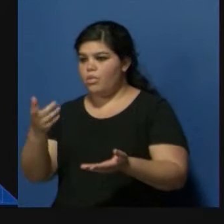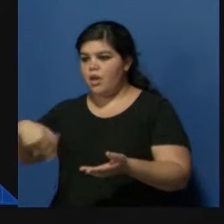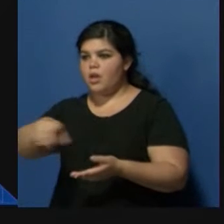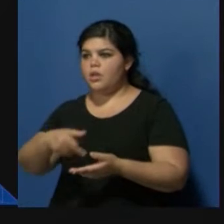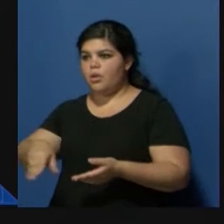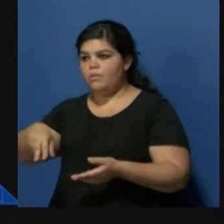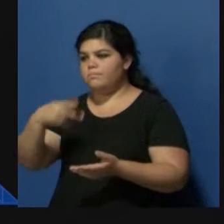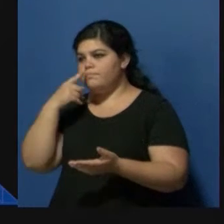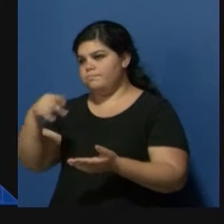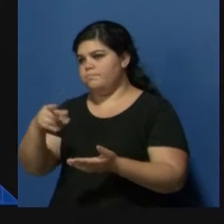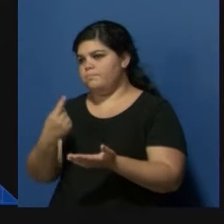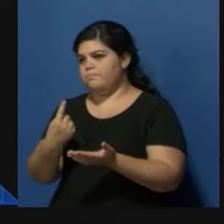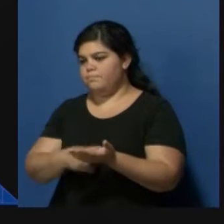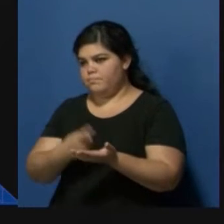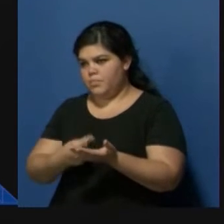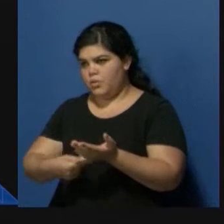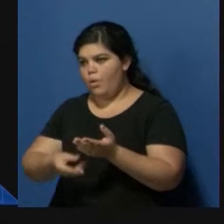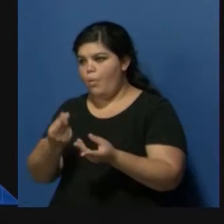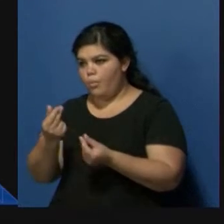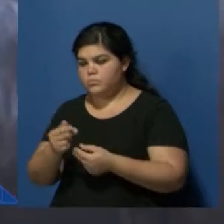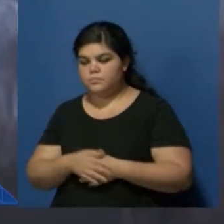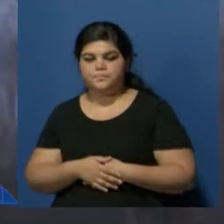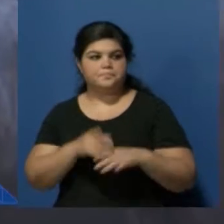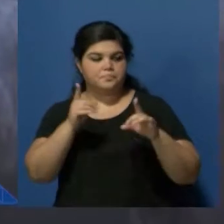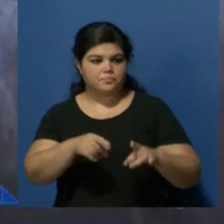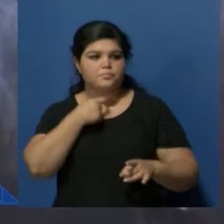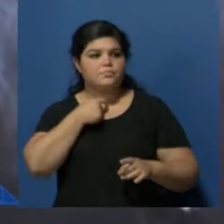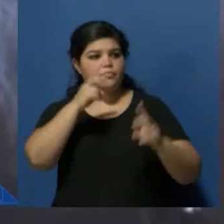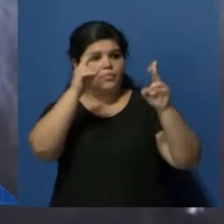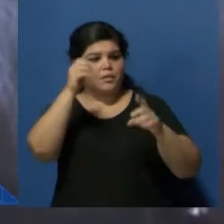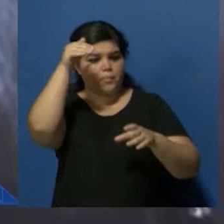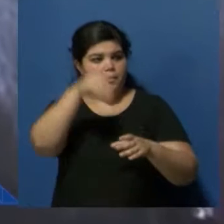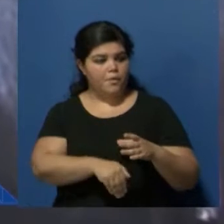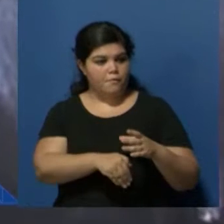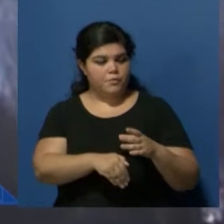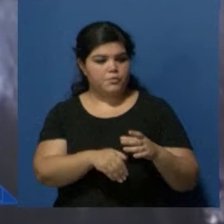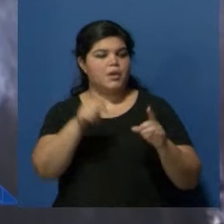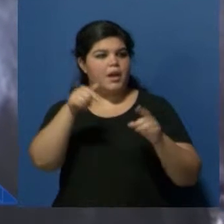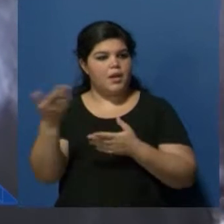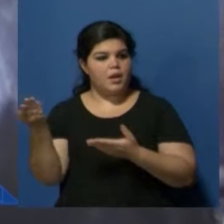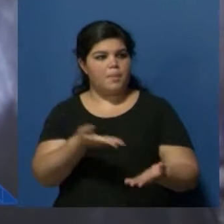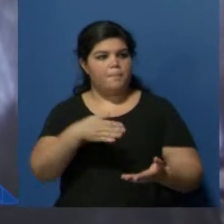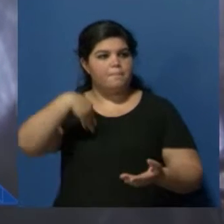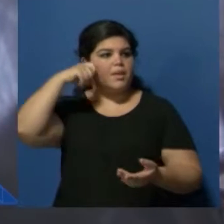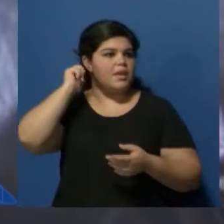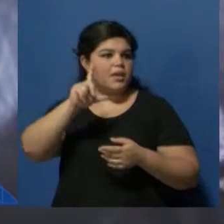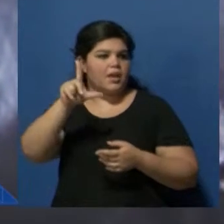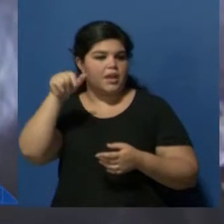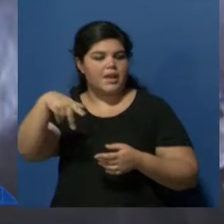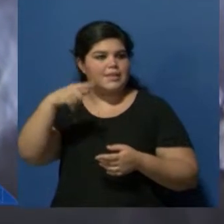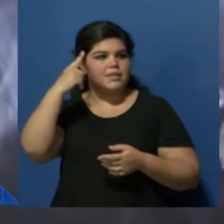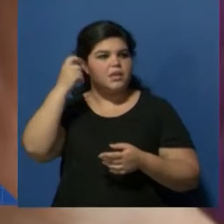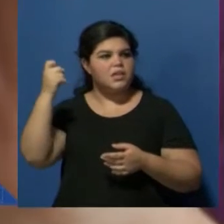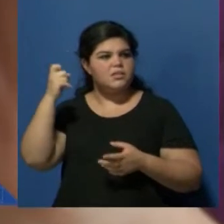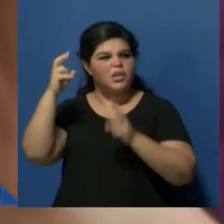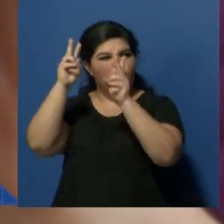concretamente. Bueno, muy bien, es un tema que llamó nuestra atención, queríamos desarrollarlo más en profundidad y por eso hemos convocado aquí al piso a Miguel Conocente. Él es psicoanalista y